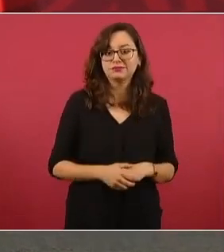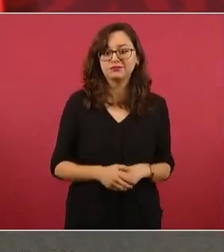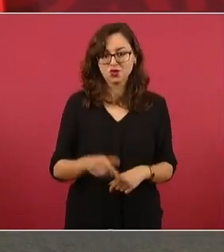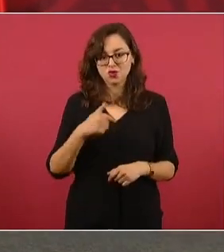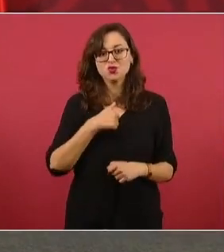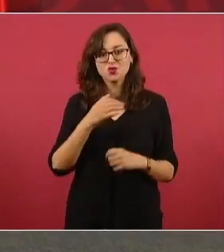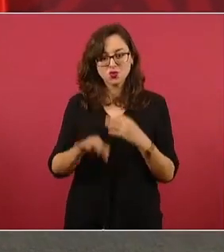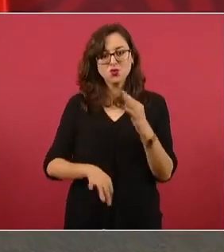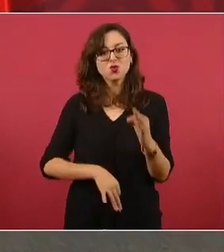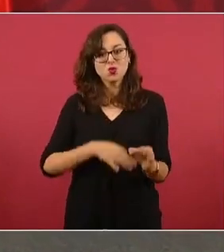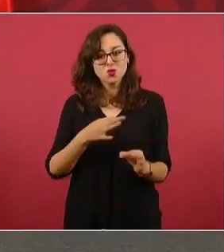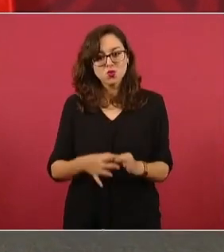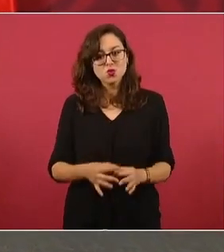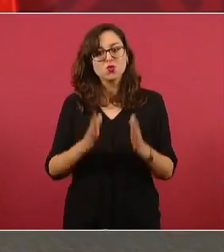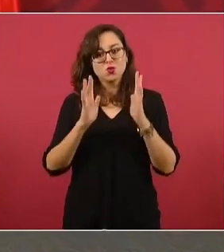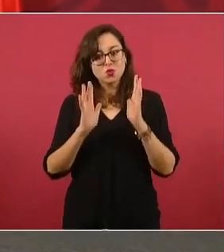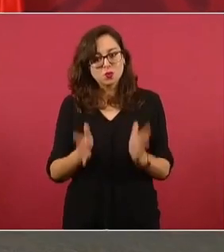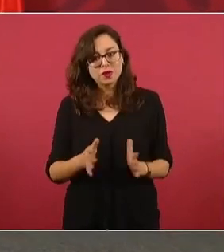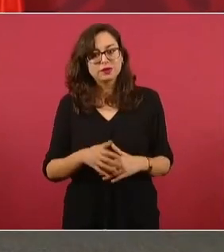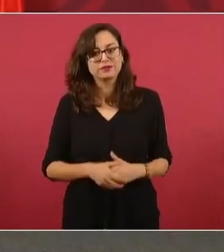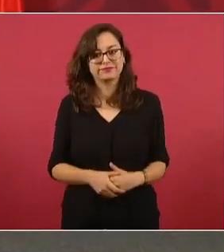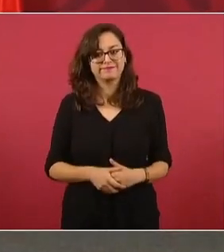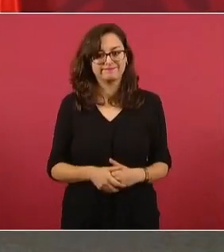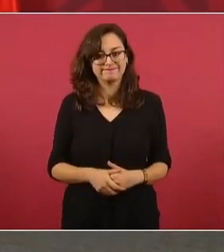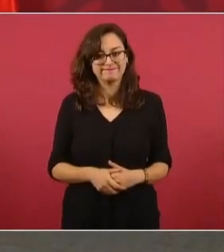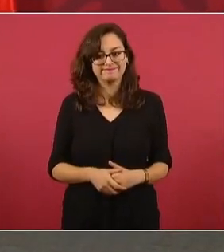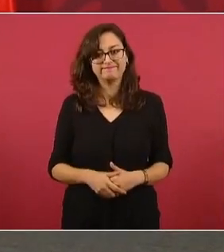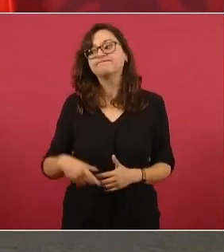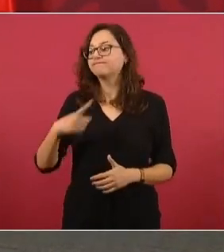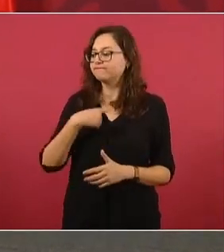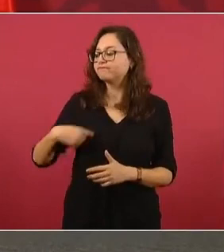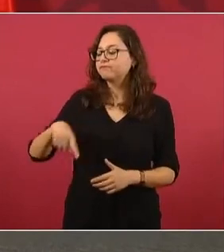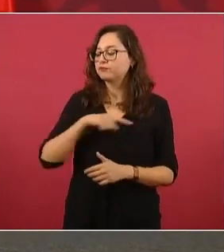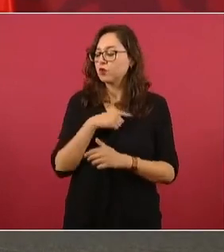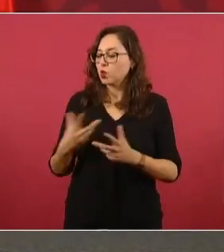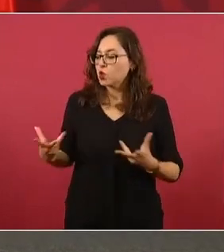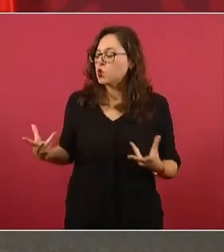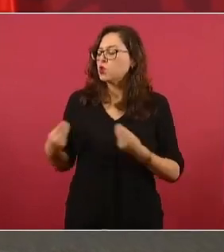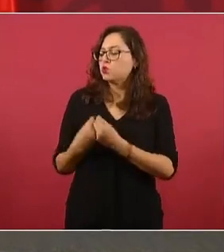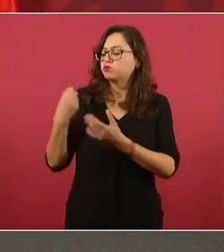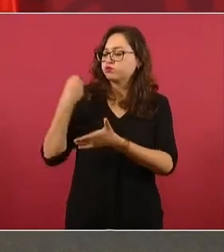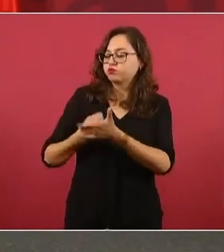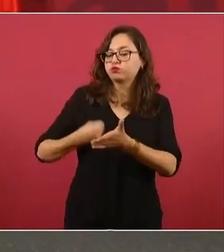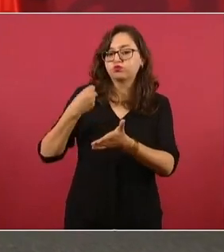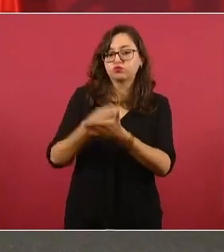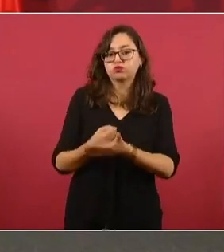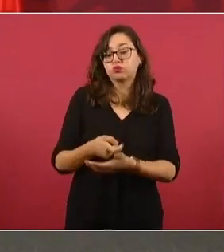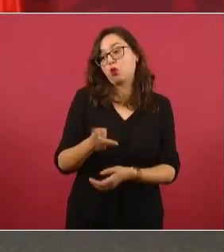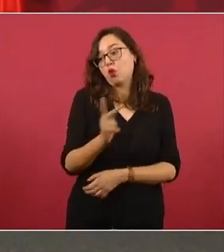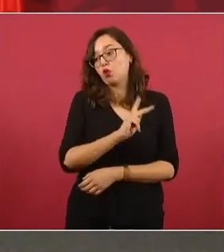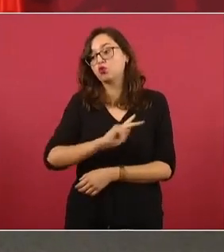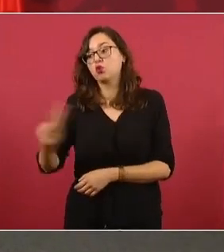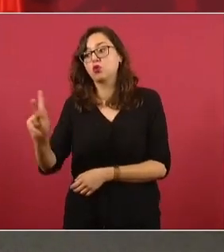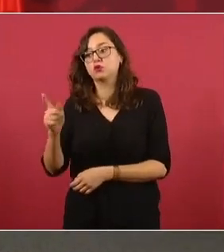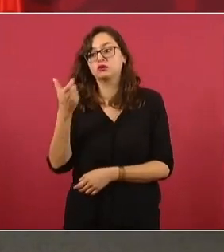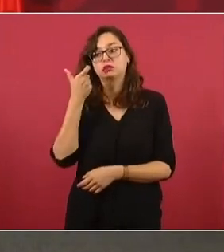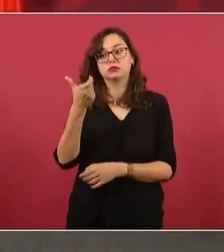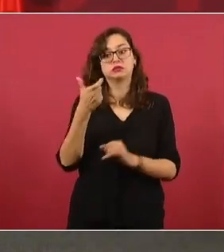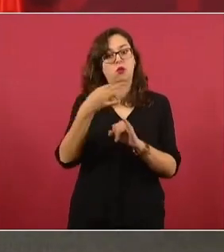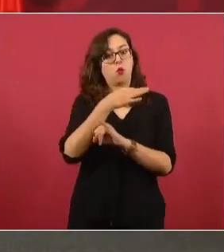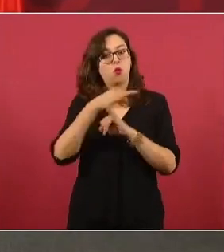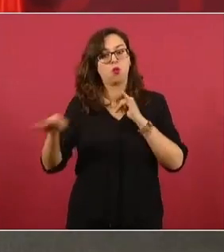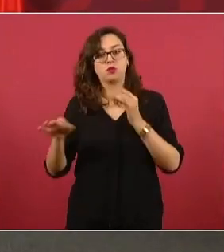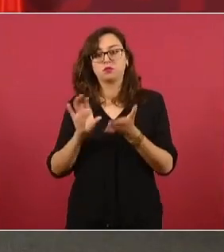logramos con un movimiento pacífico que se les liquidara a